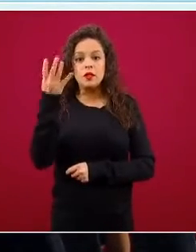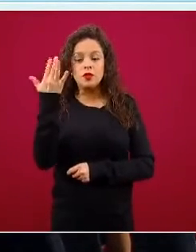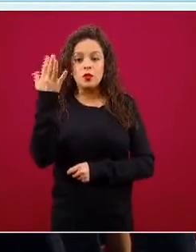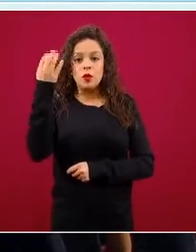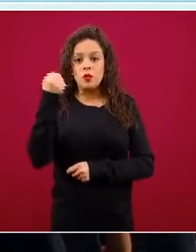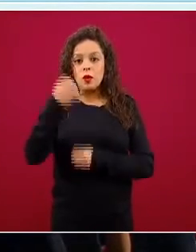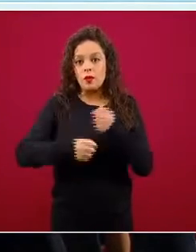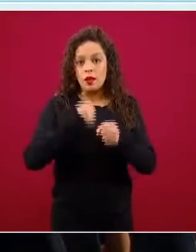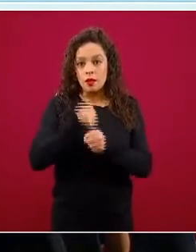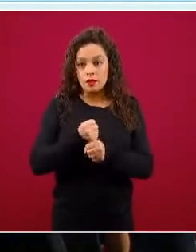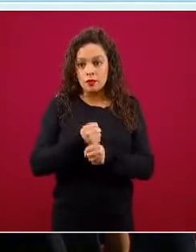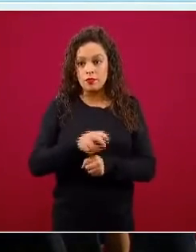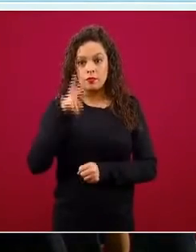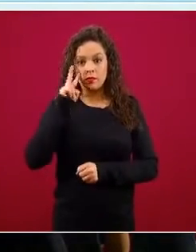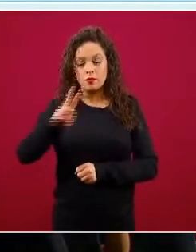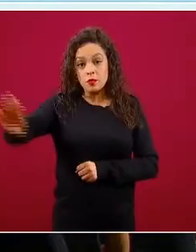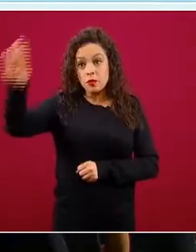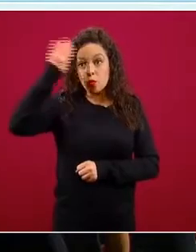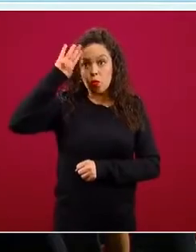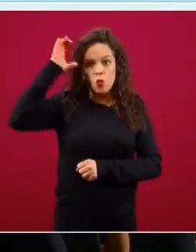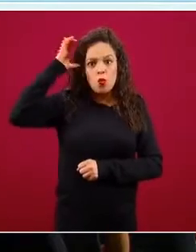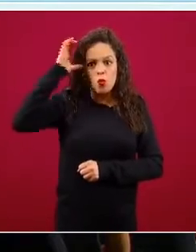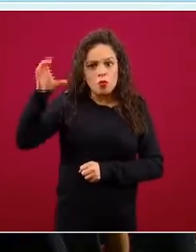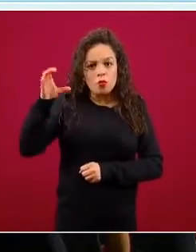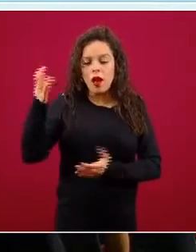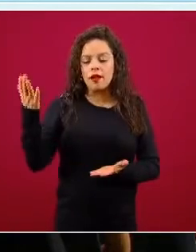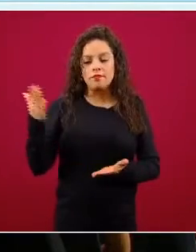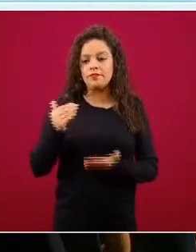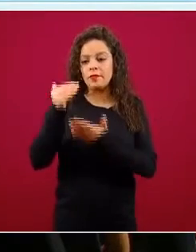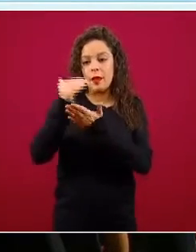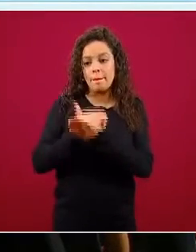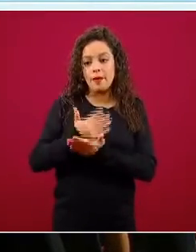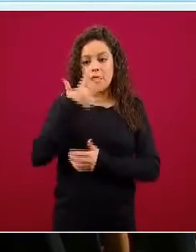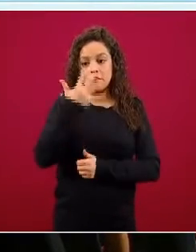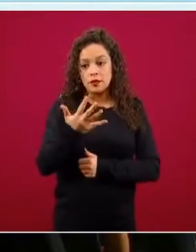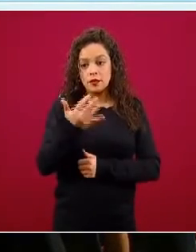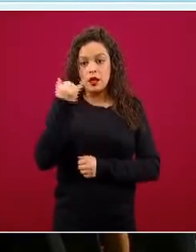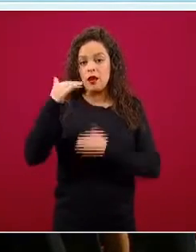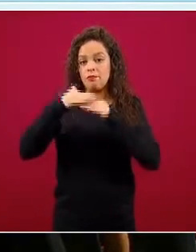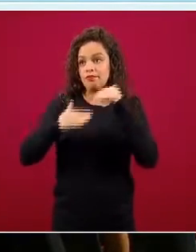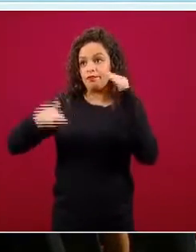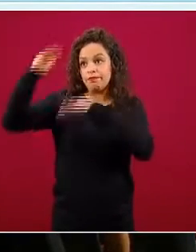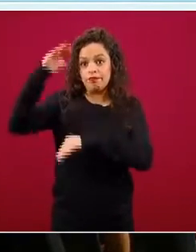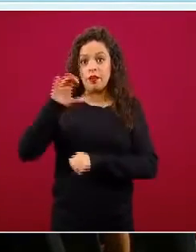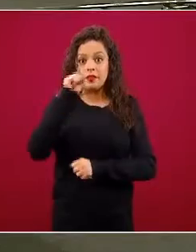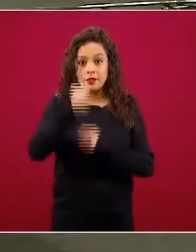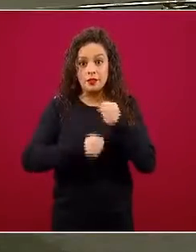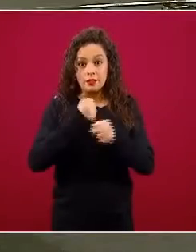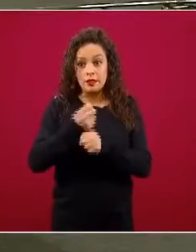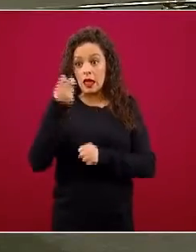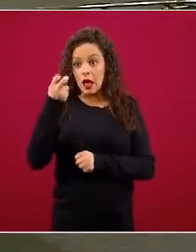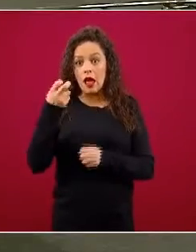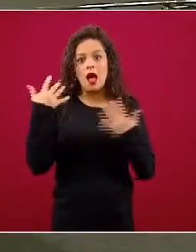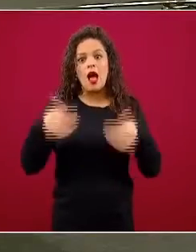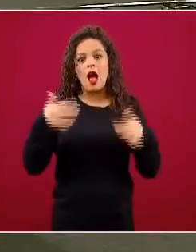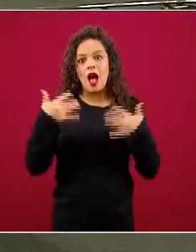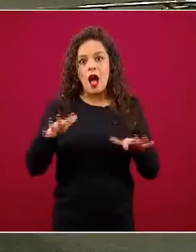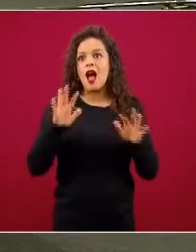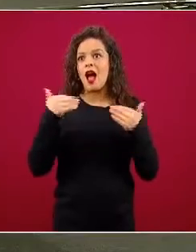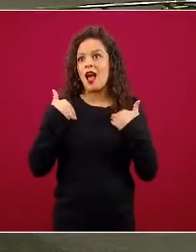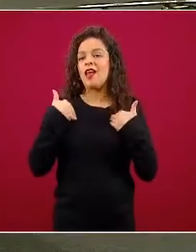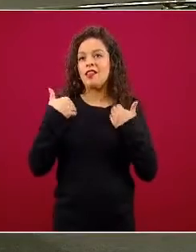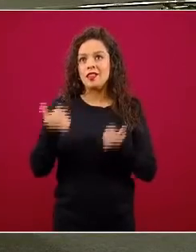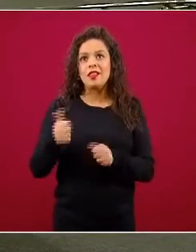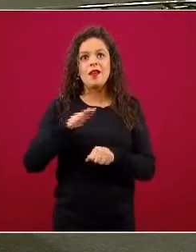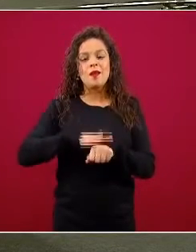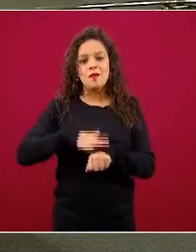tan impresionante para menores de 5 ni mayores de 60, lo cual fue una pieza clave del conocimiento de la